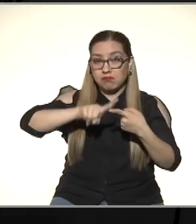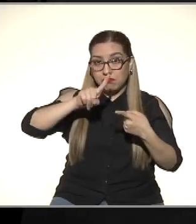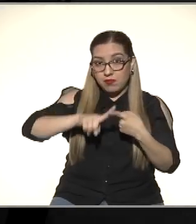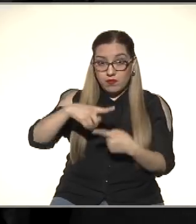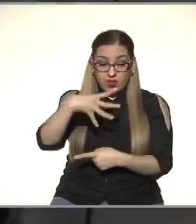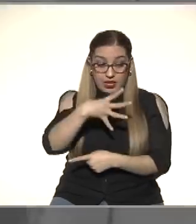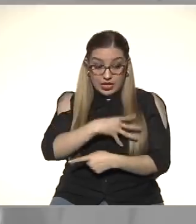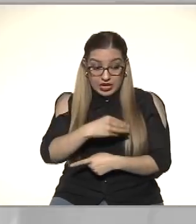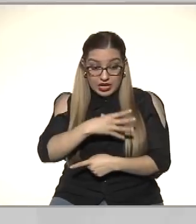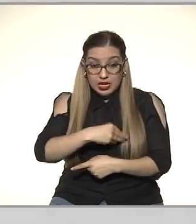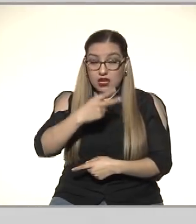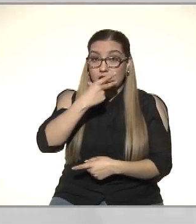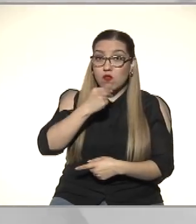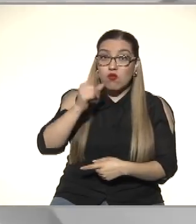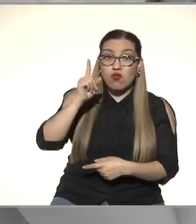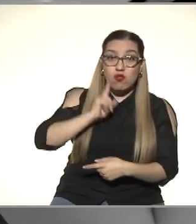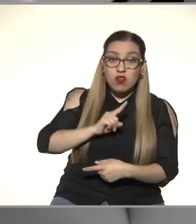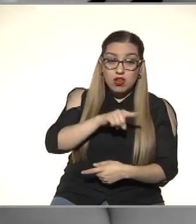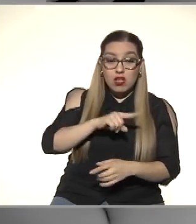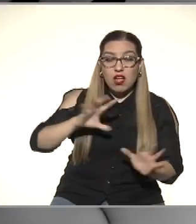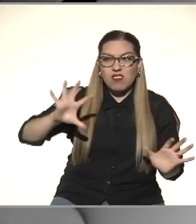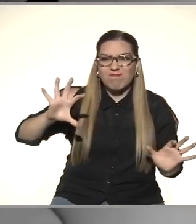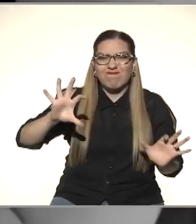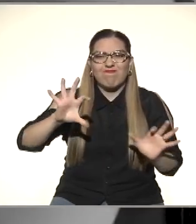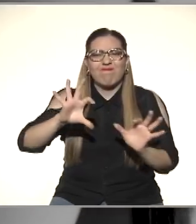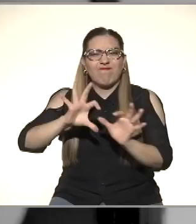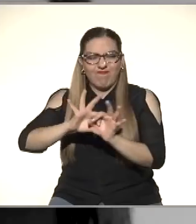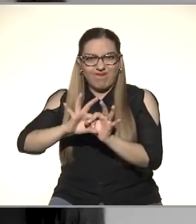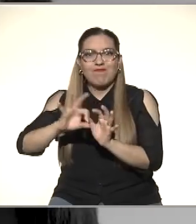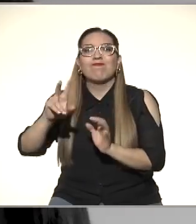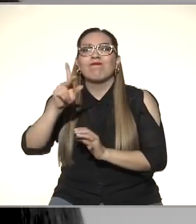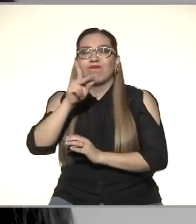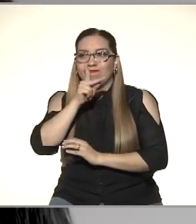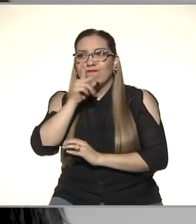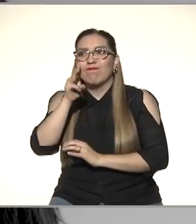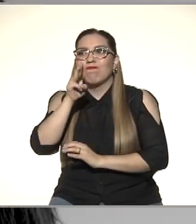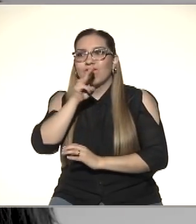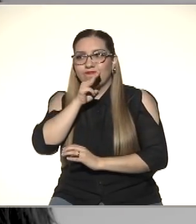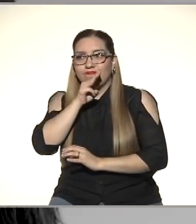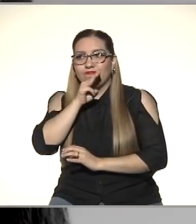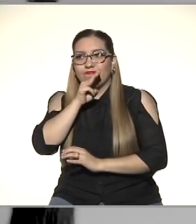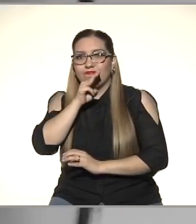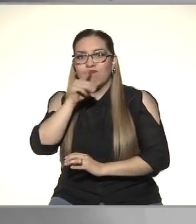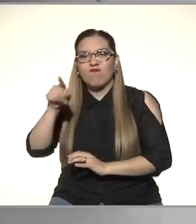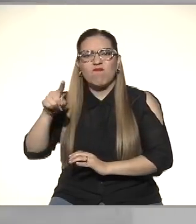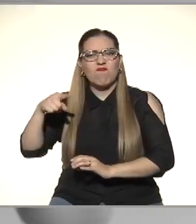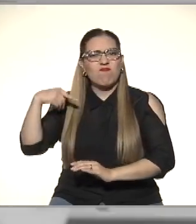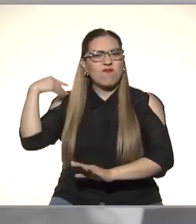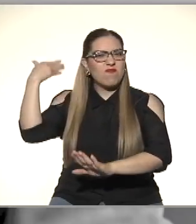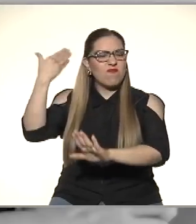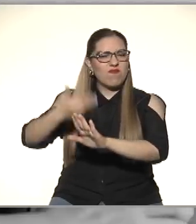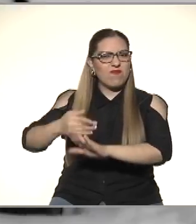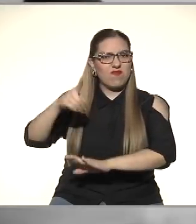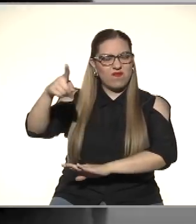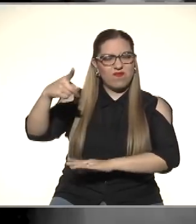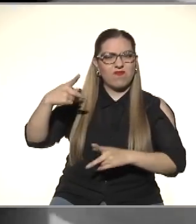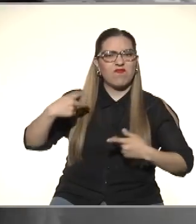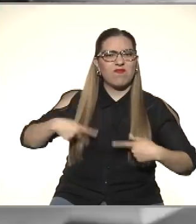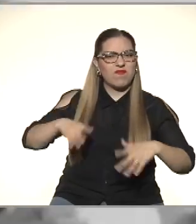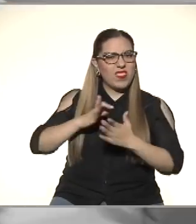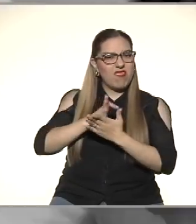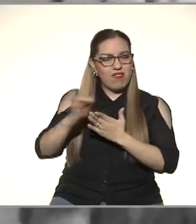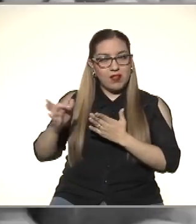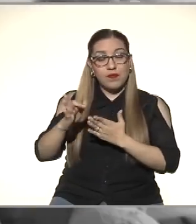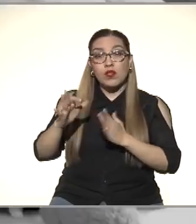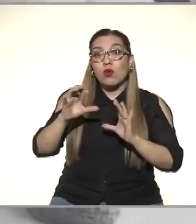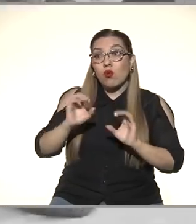la hija se van a unir con el padre o la madre engañada para declararle la guerra al infiel. Segundo, el